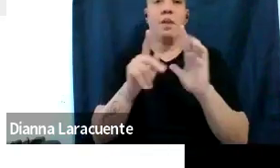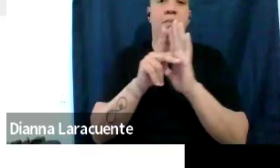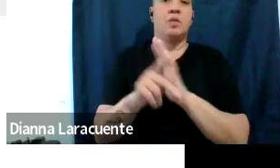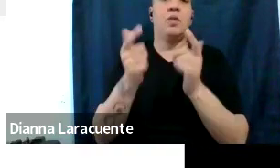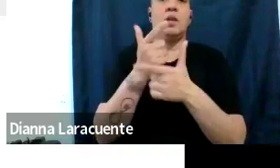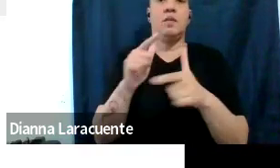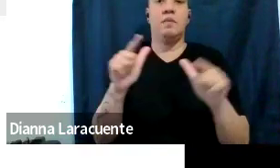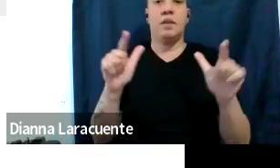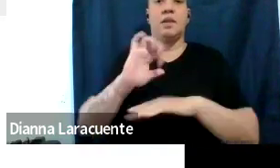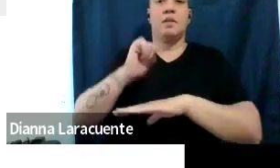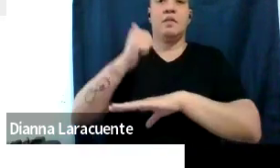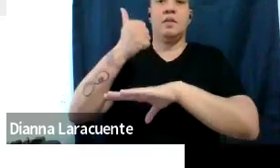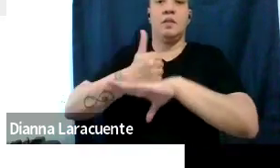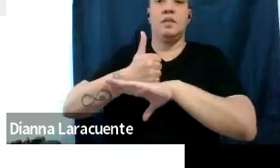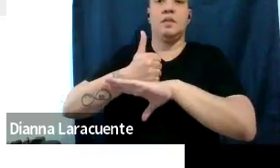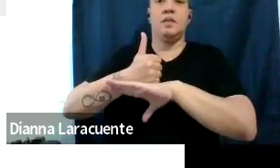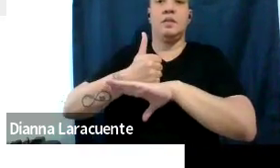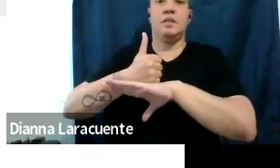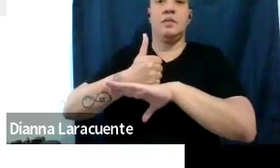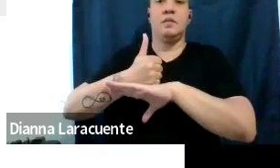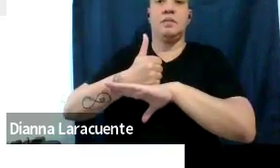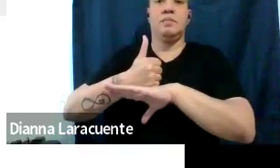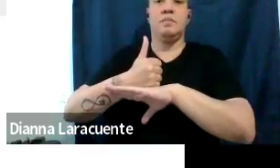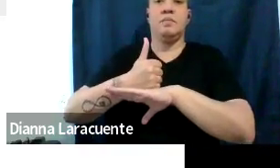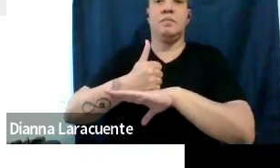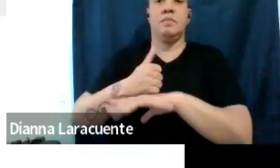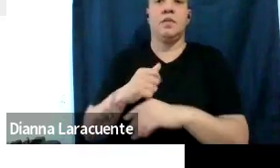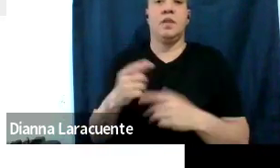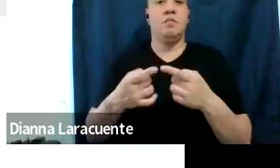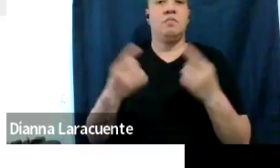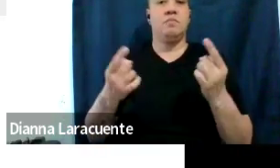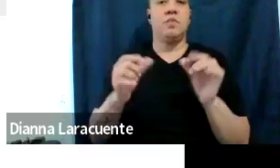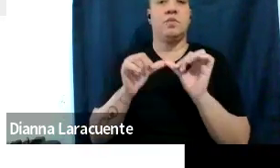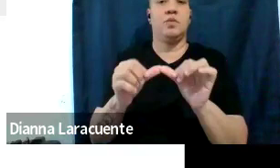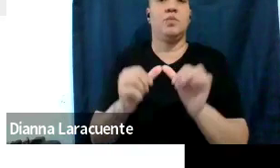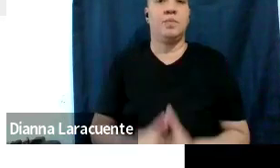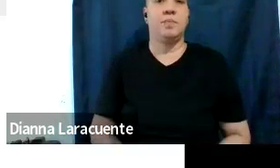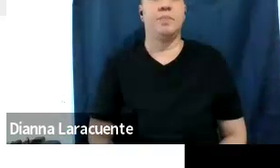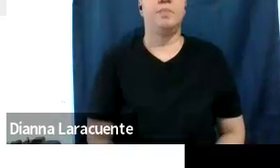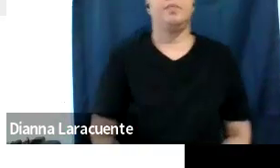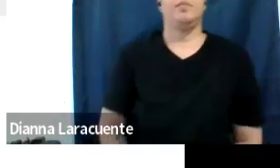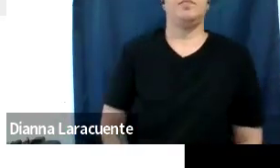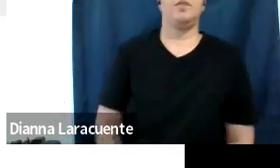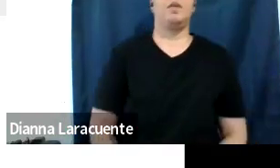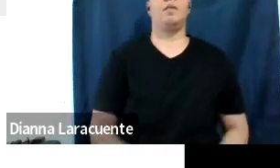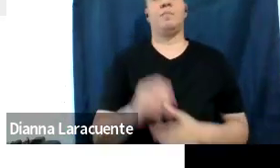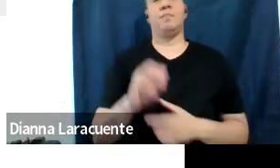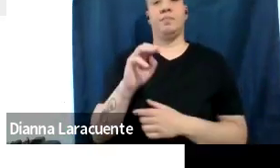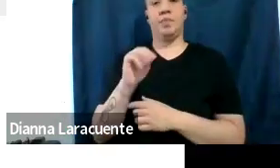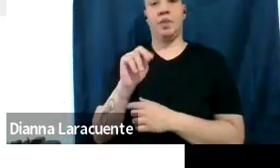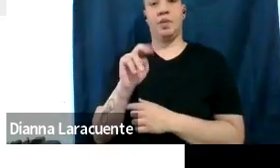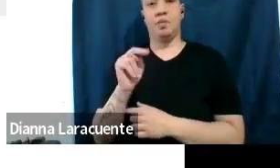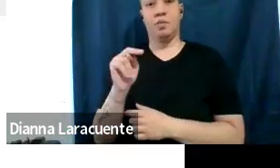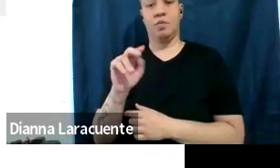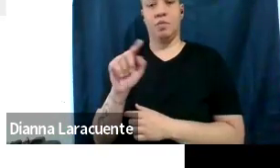que fundó la nación despótica, que era un contrasentido, sigue para adelante. ¿Ves? Él dice, Muñoz resulta un comisionado,